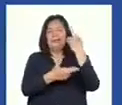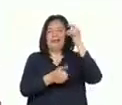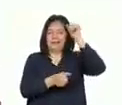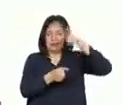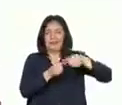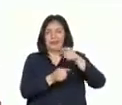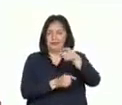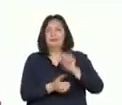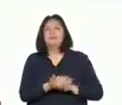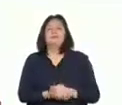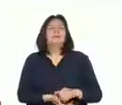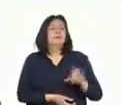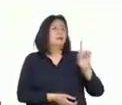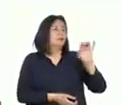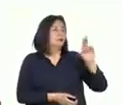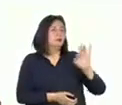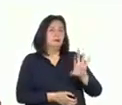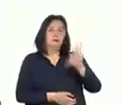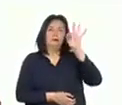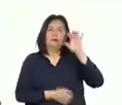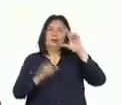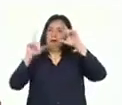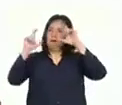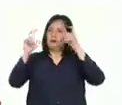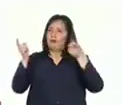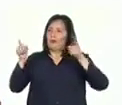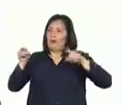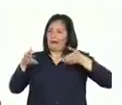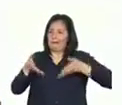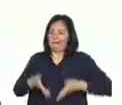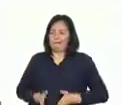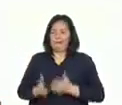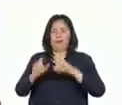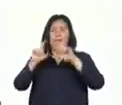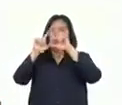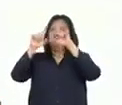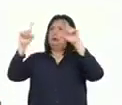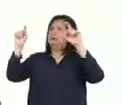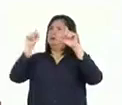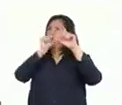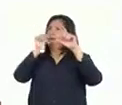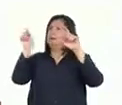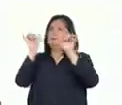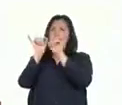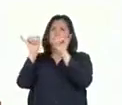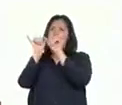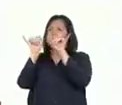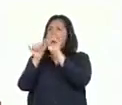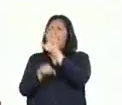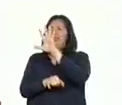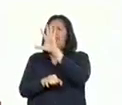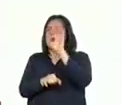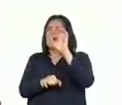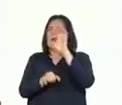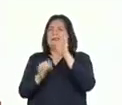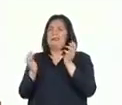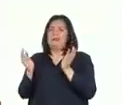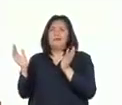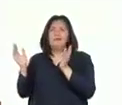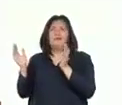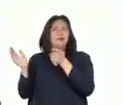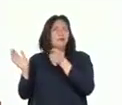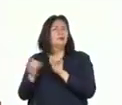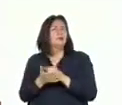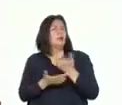repasarlo. Daniel encontró una foto del día que nació con una ficha que decía que medía 50 centímetros de